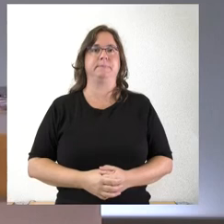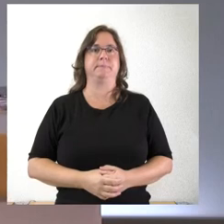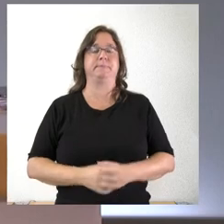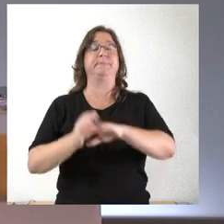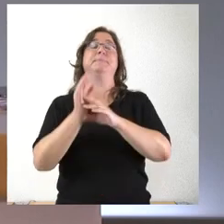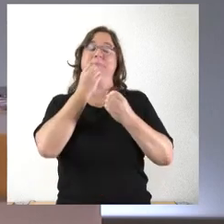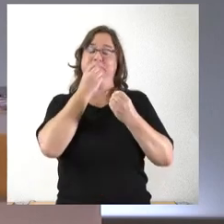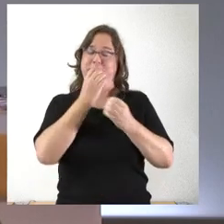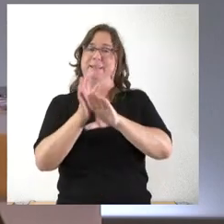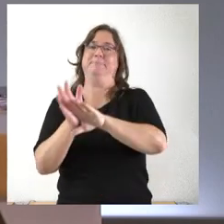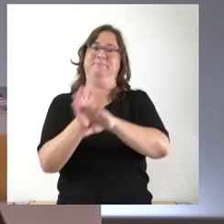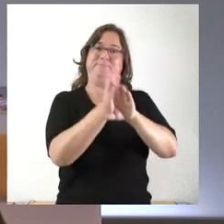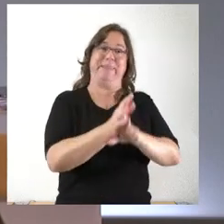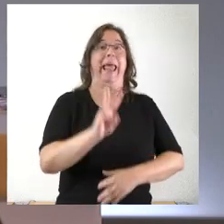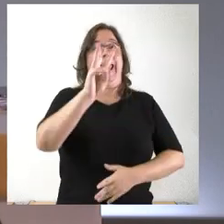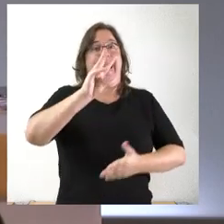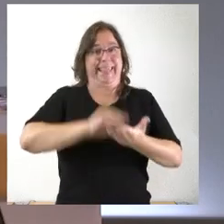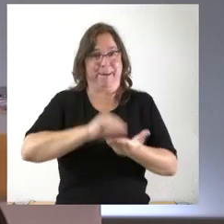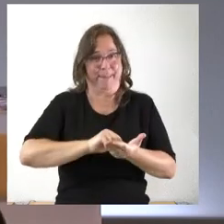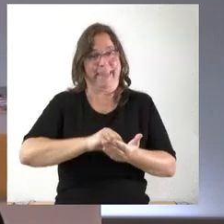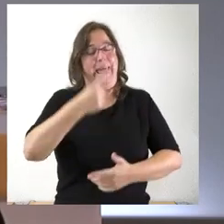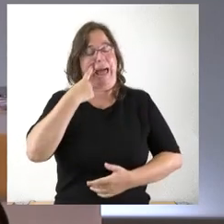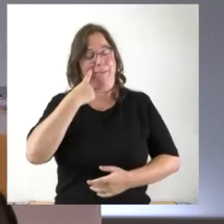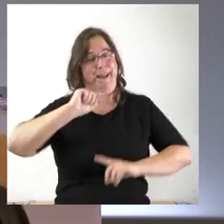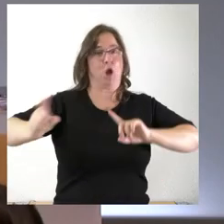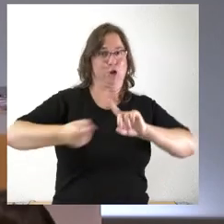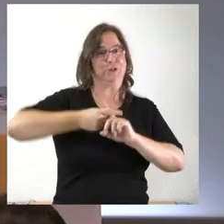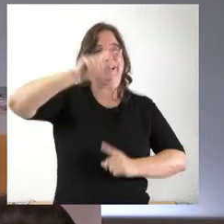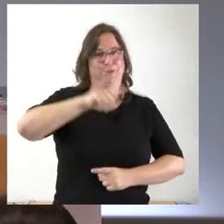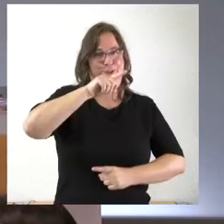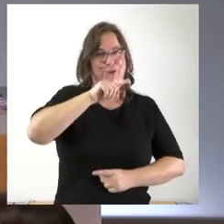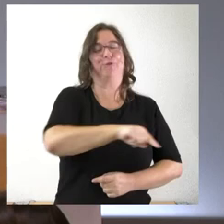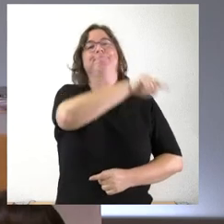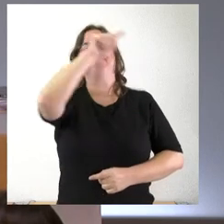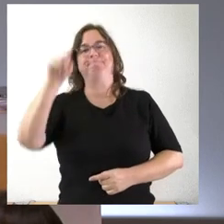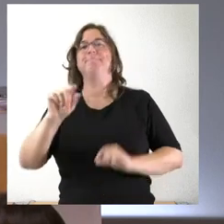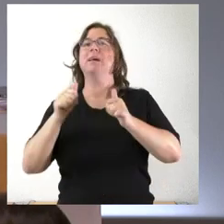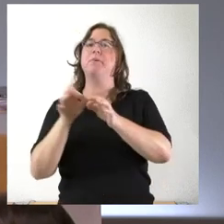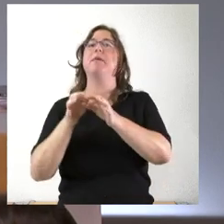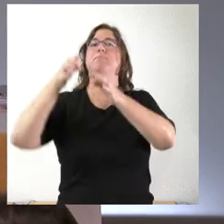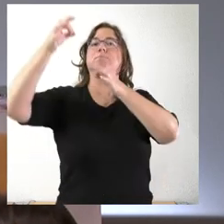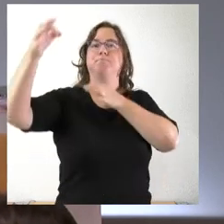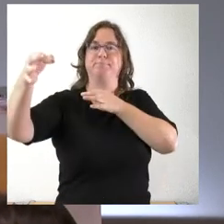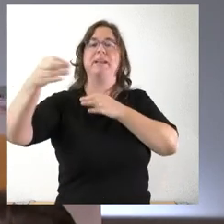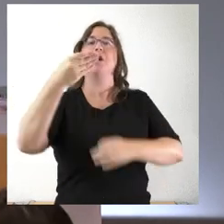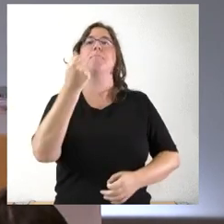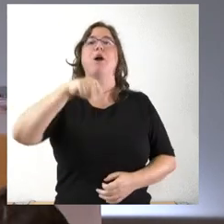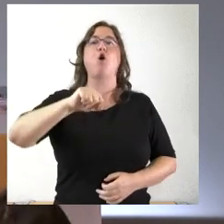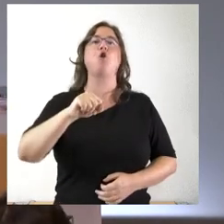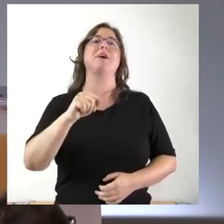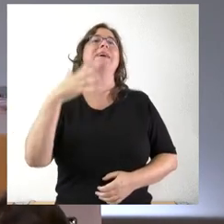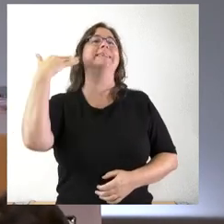Bien, pues a la tercera lo intentamos y sí, creo que lo conseguiremos. Vamos a dar paso en primer lugar a Begoña Rincón de Segovia